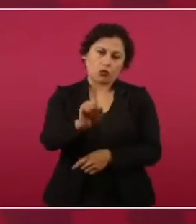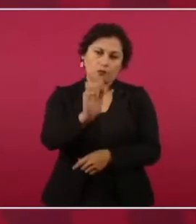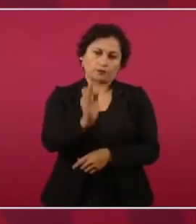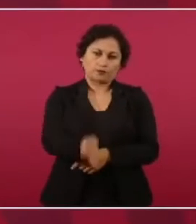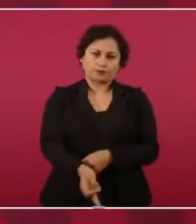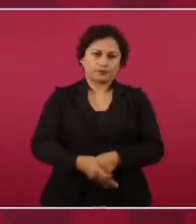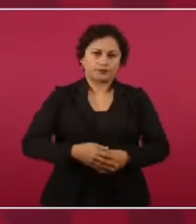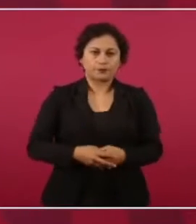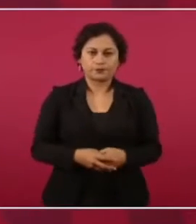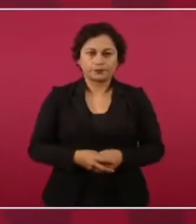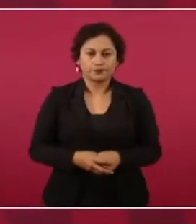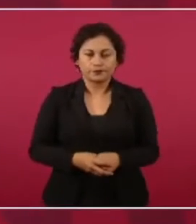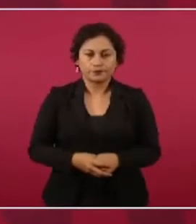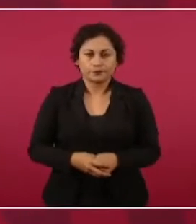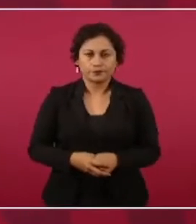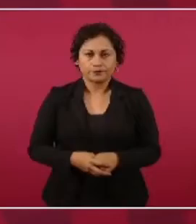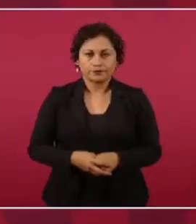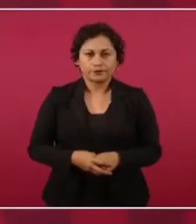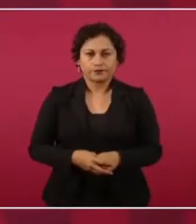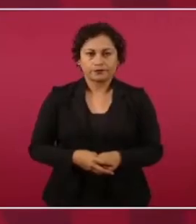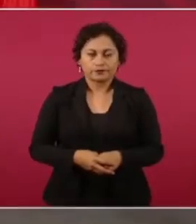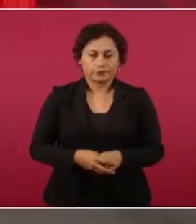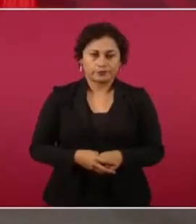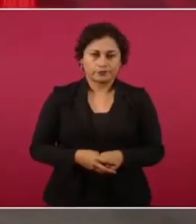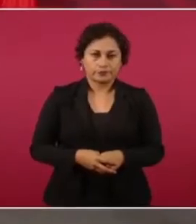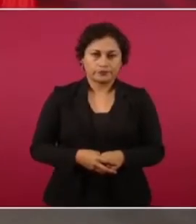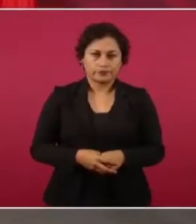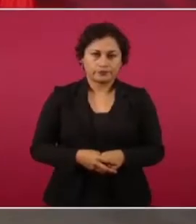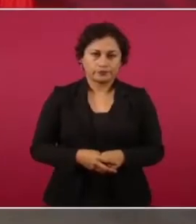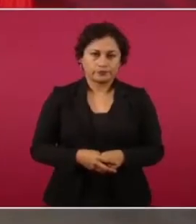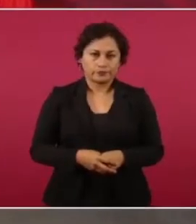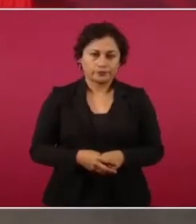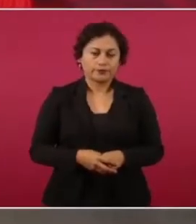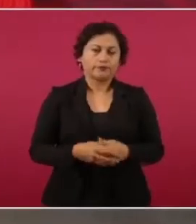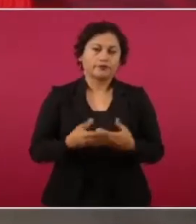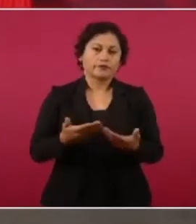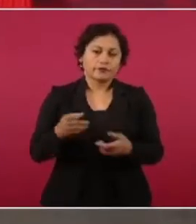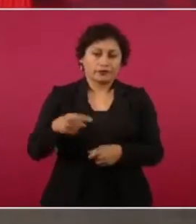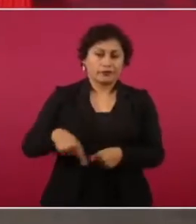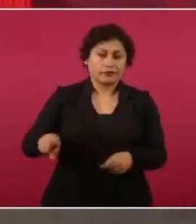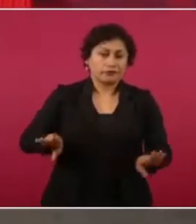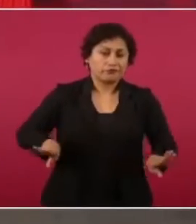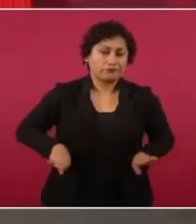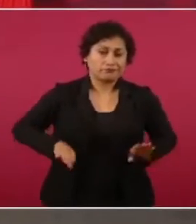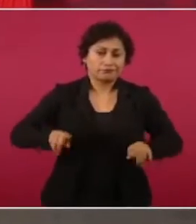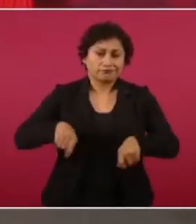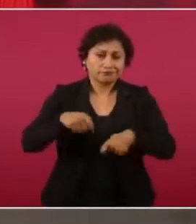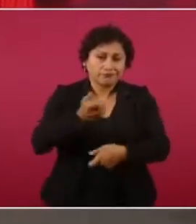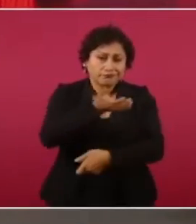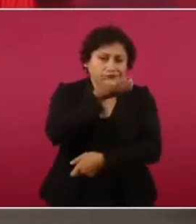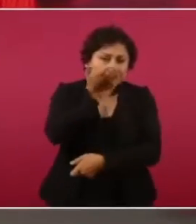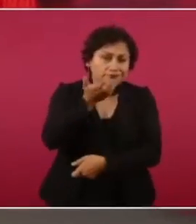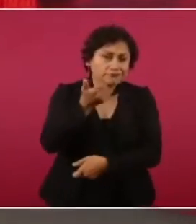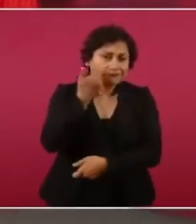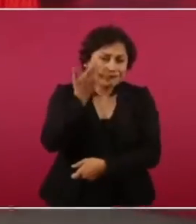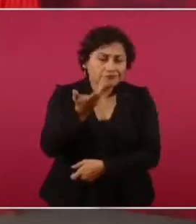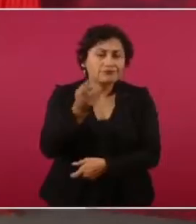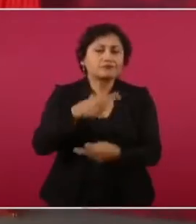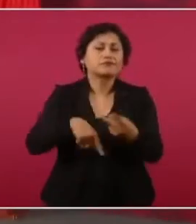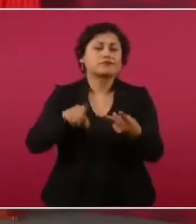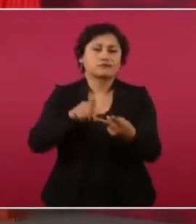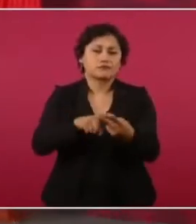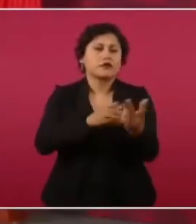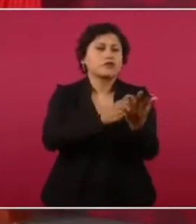por nuestros adversarios conservadores y la prensa que está a su servicio,